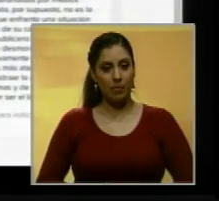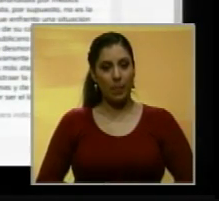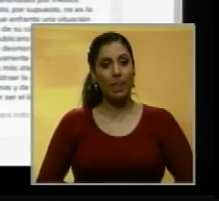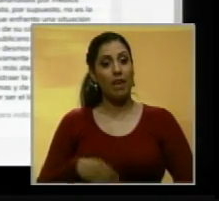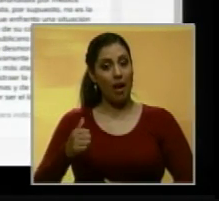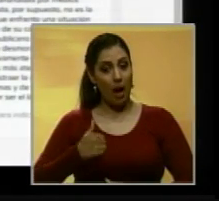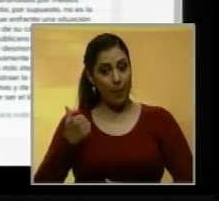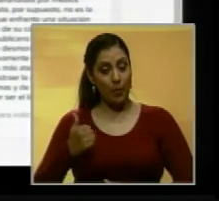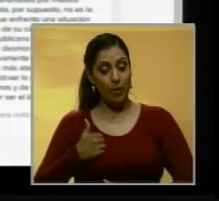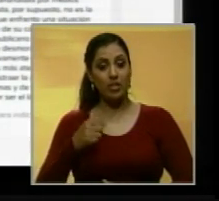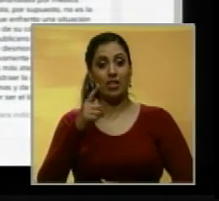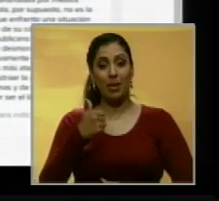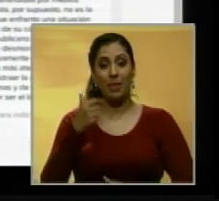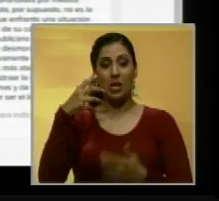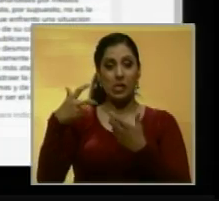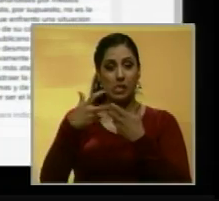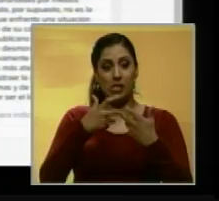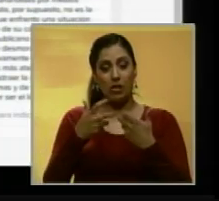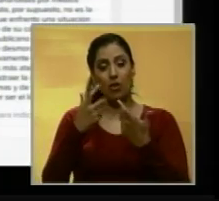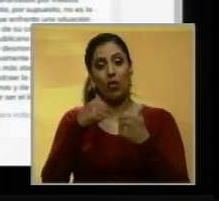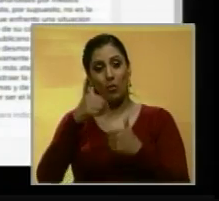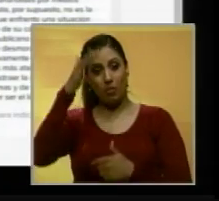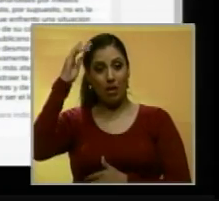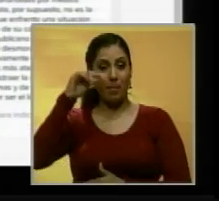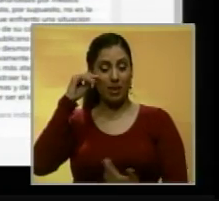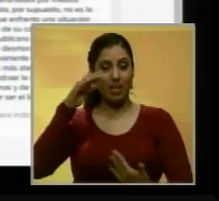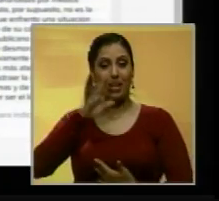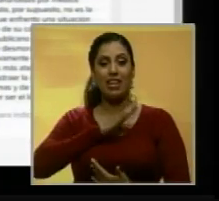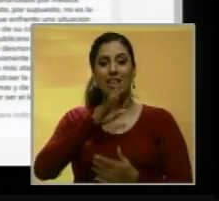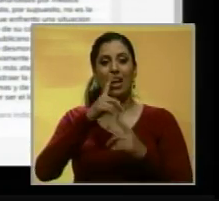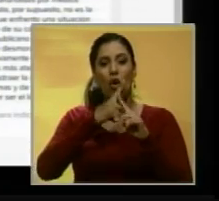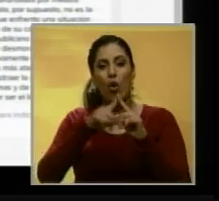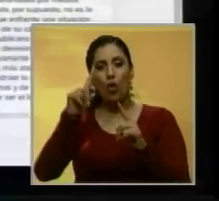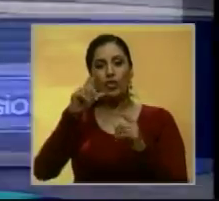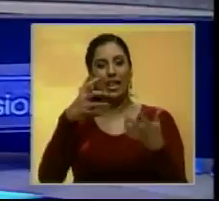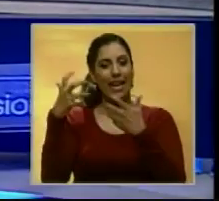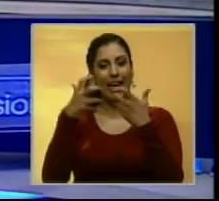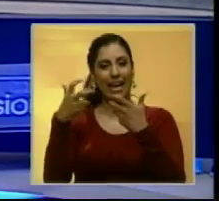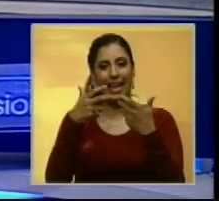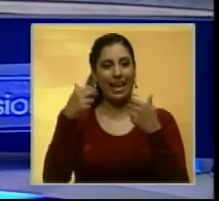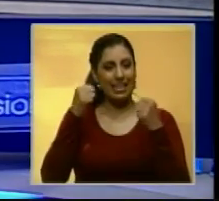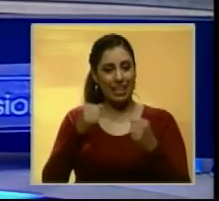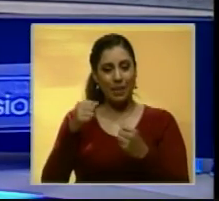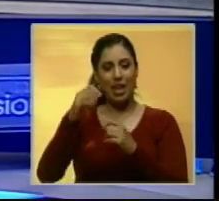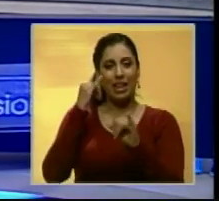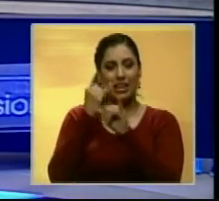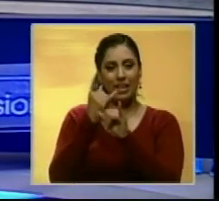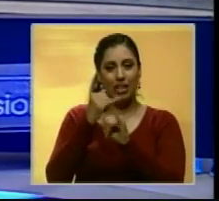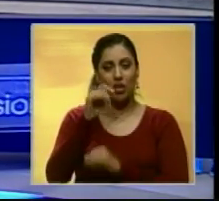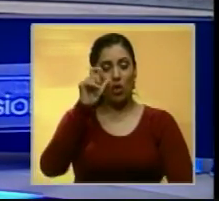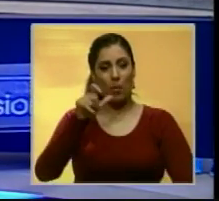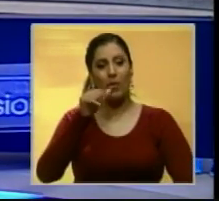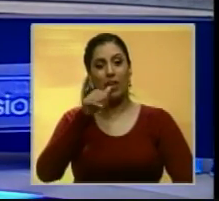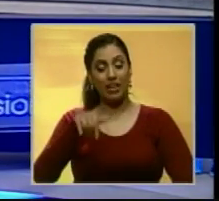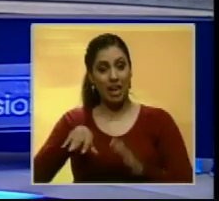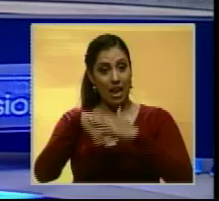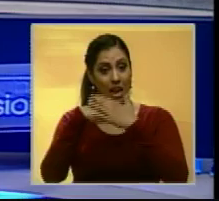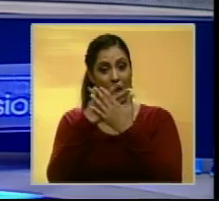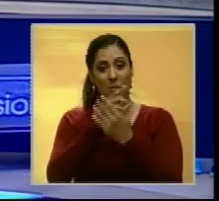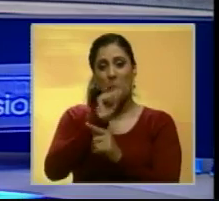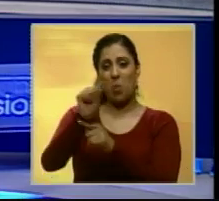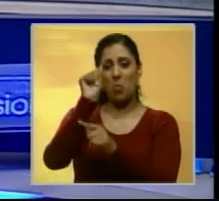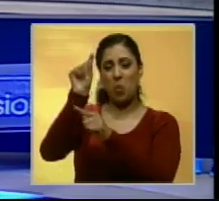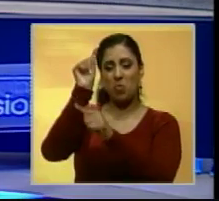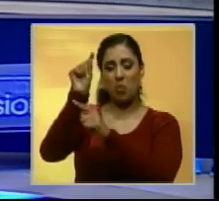A propósito de esto, el enfrentamiento Trump-Machado adquiere dimensiones de guerra mediática. Donald Trump esta madrugada